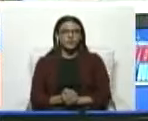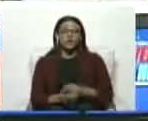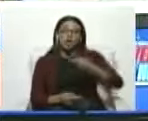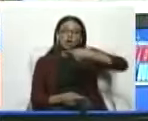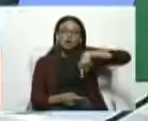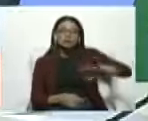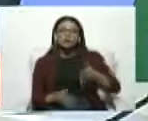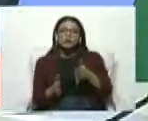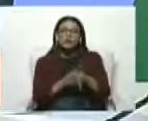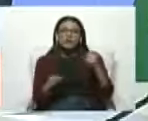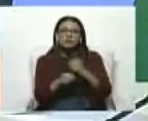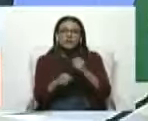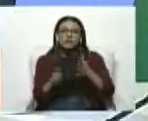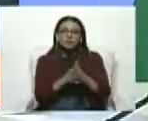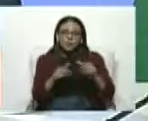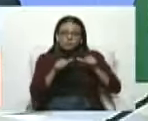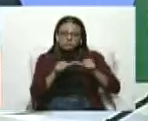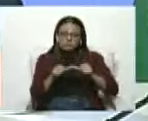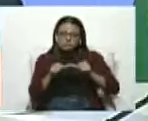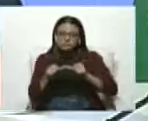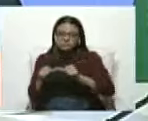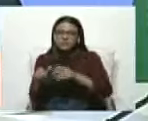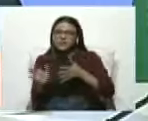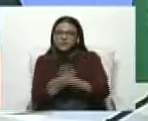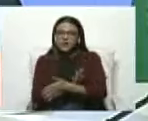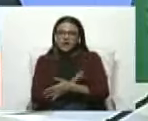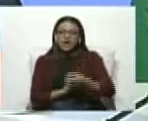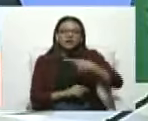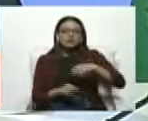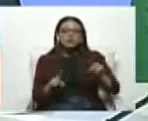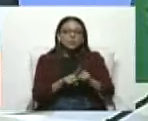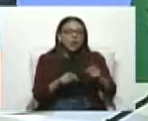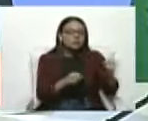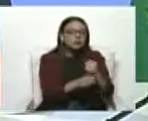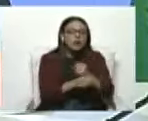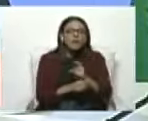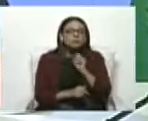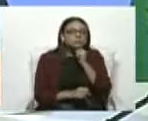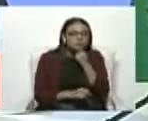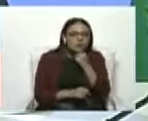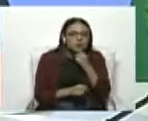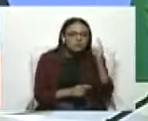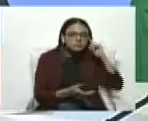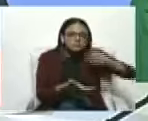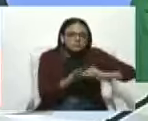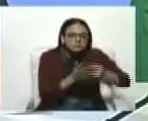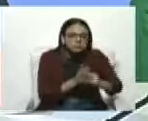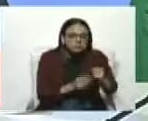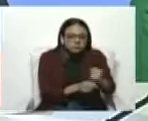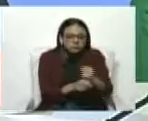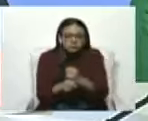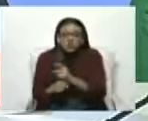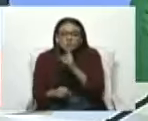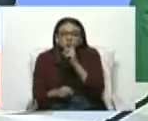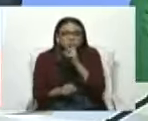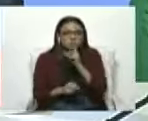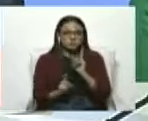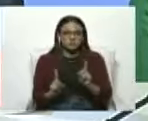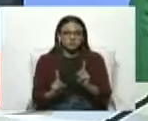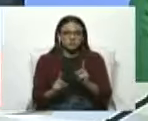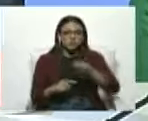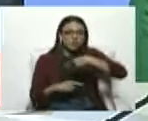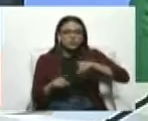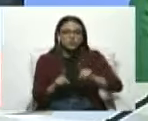de mantener es el secreto de esto. El secreto. ¿Por qué? La